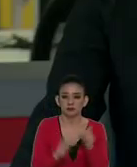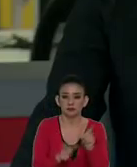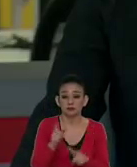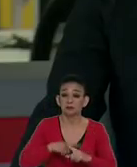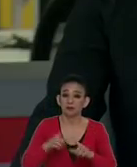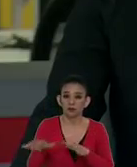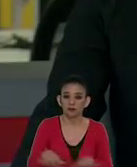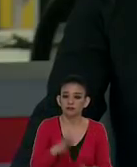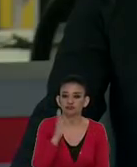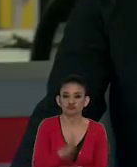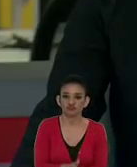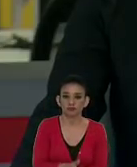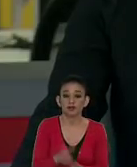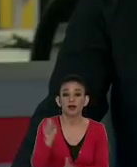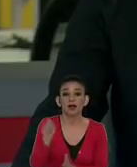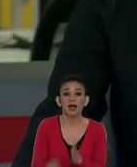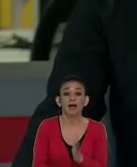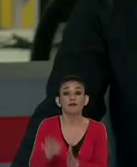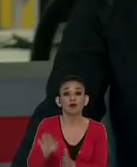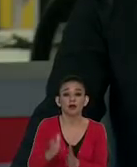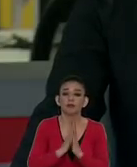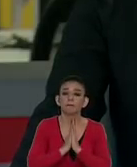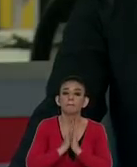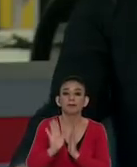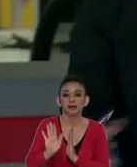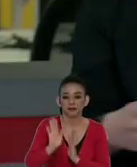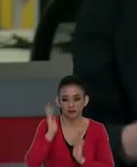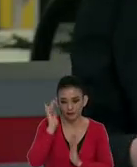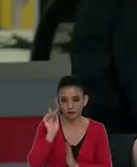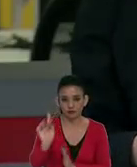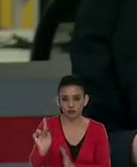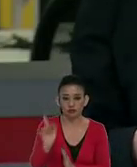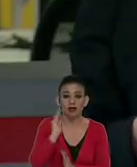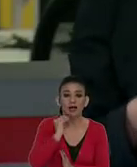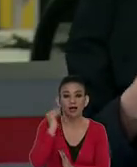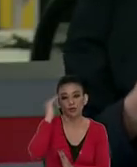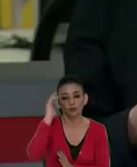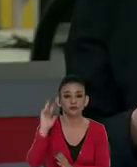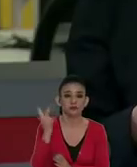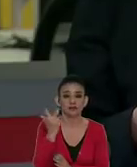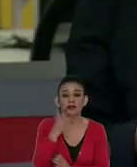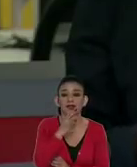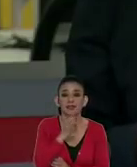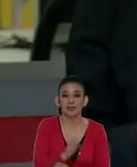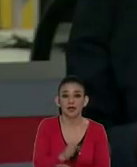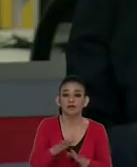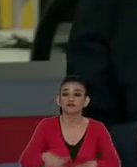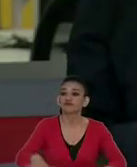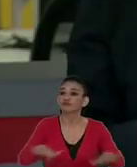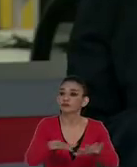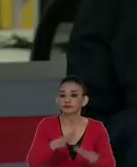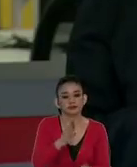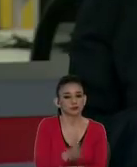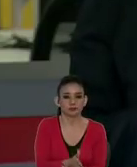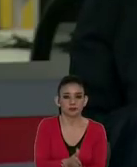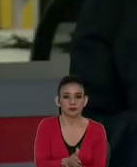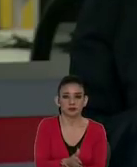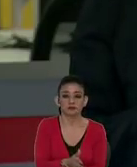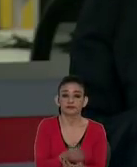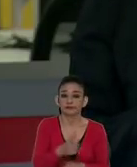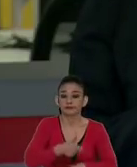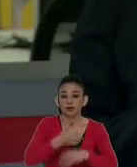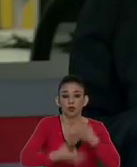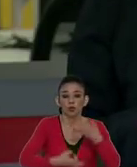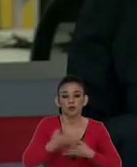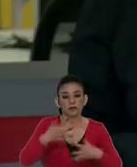por pedido de la defensa de los procesados, quienes son adultos mayores y permanecían en la sala. El tribunal acató el pedido